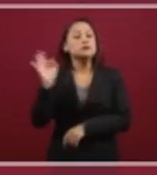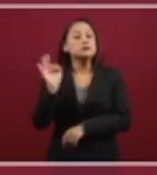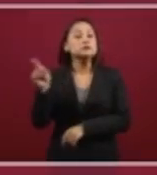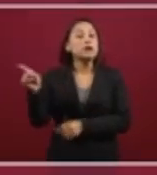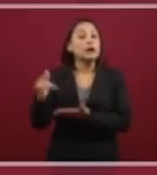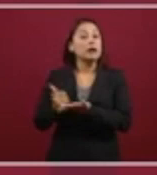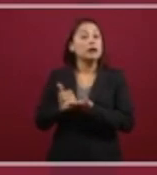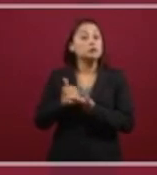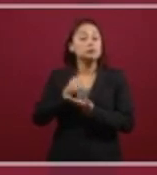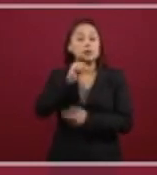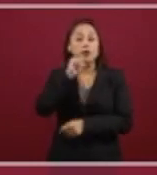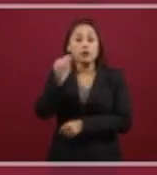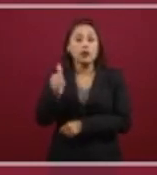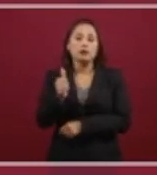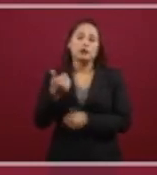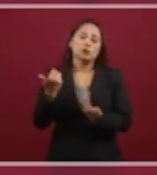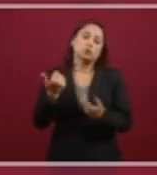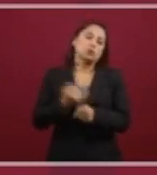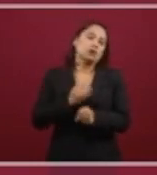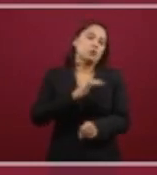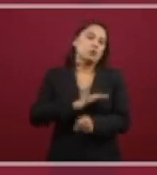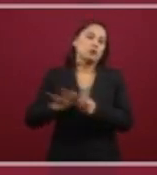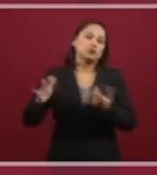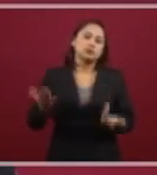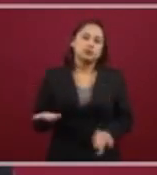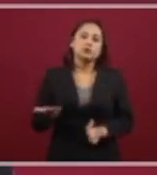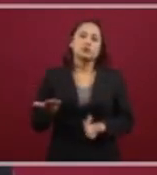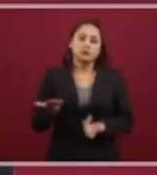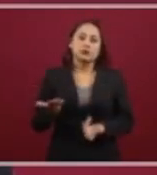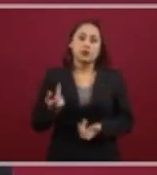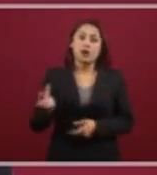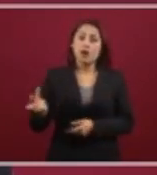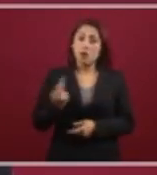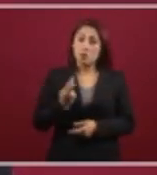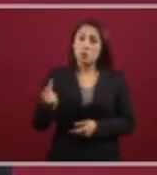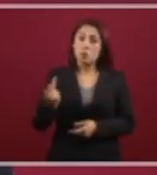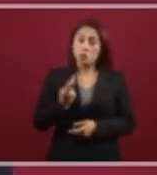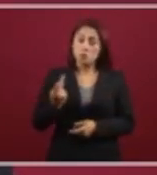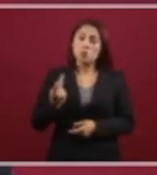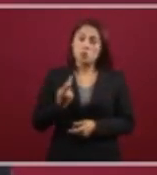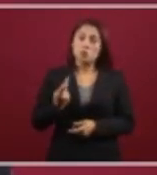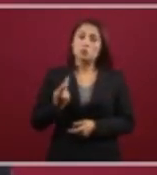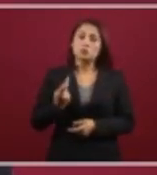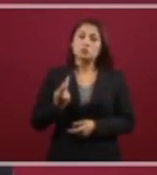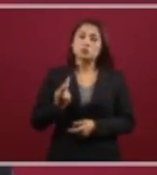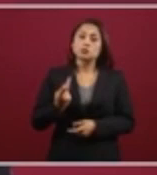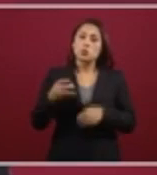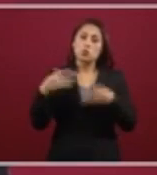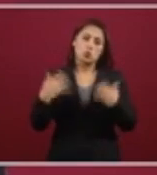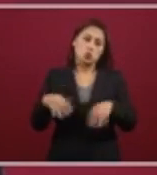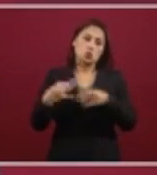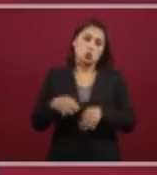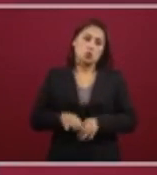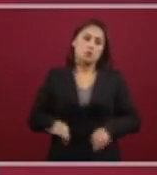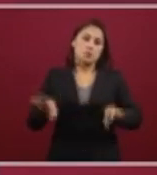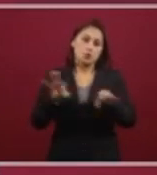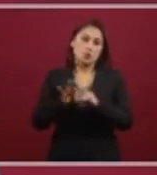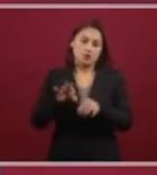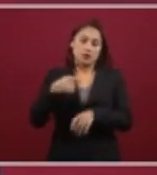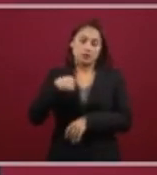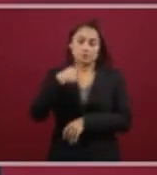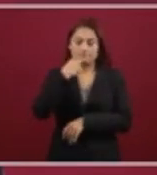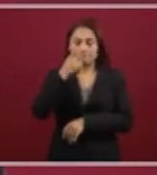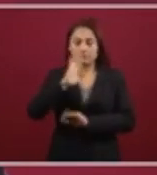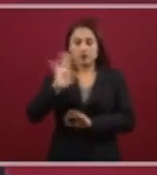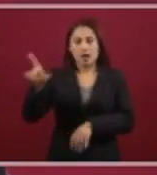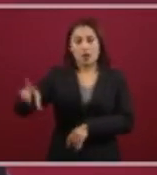haber hecho este programa sin una integración de los actores principales a los cuales ya he hecho referencia, en particular con el gobierno del